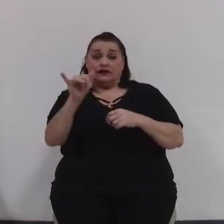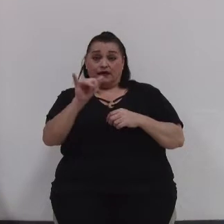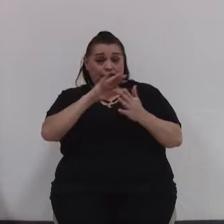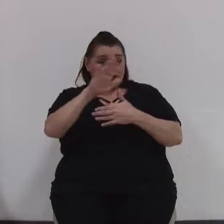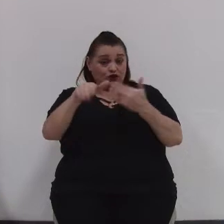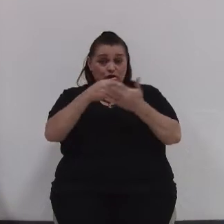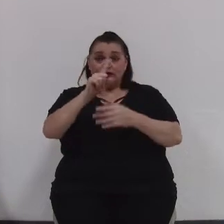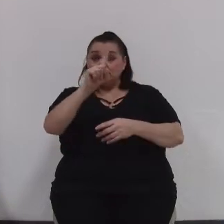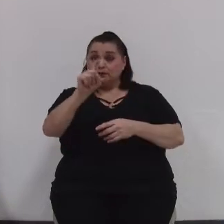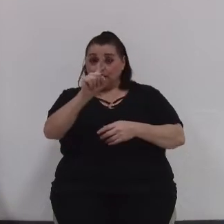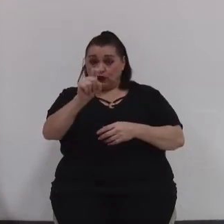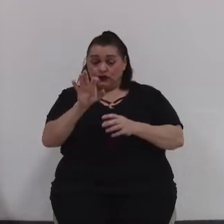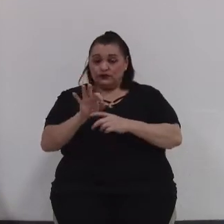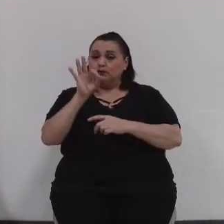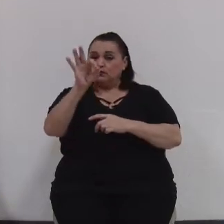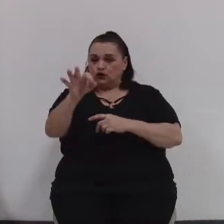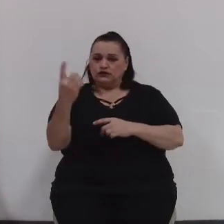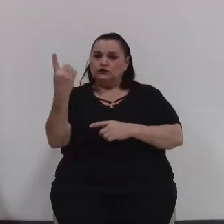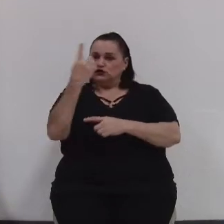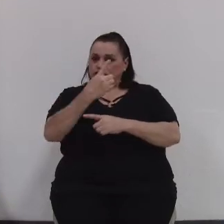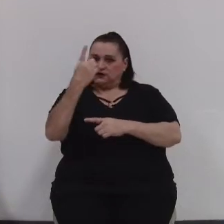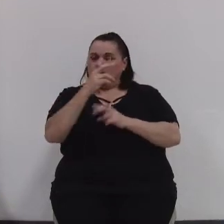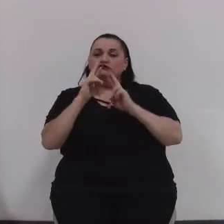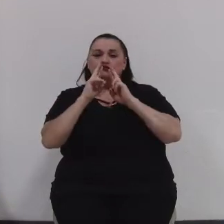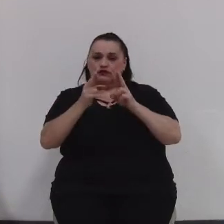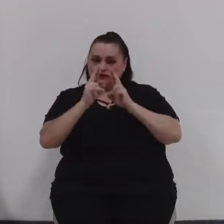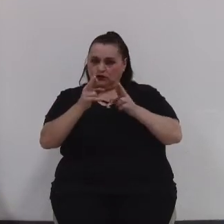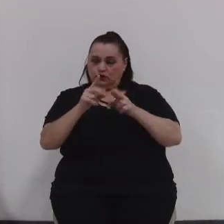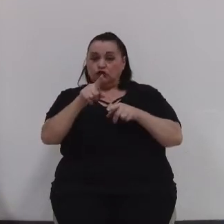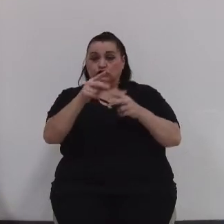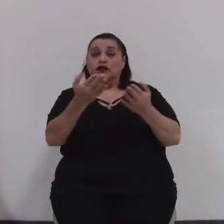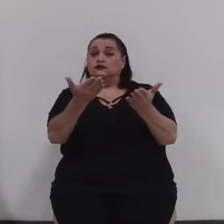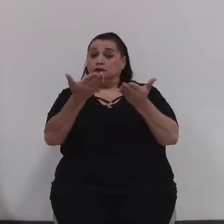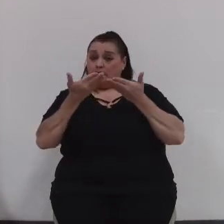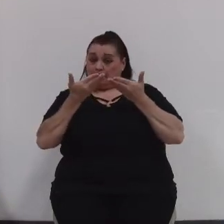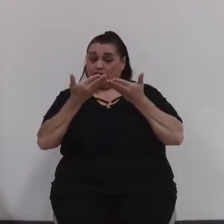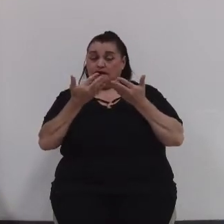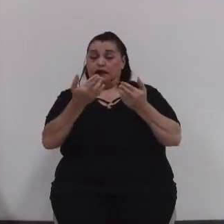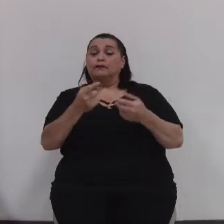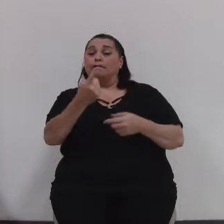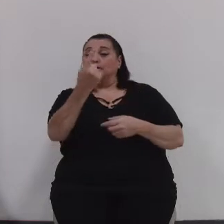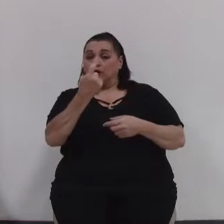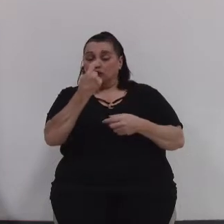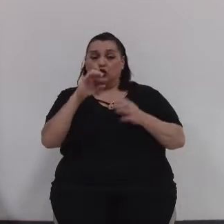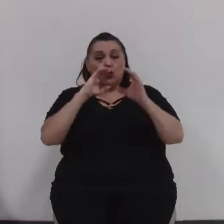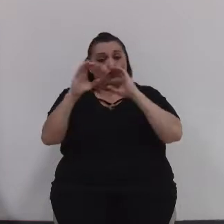serán respondidas en los próximos días. Pueden hacerlas llegar al correo